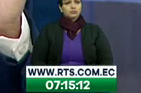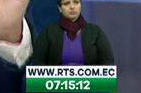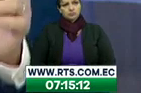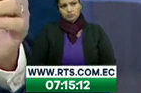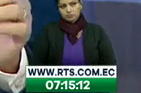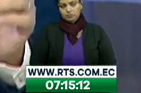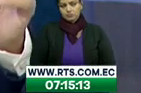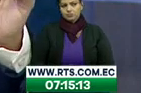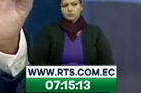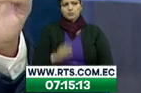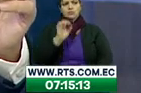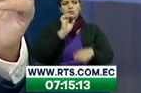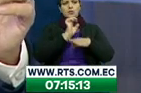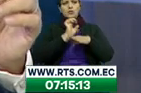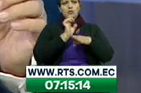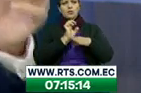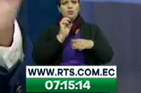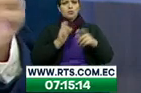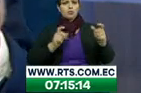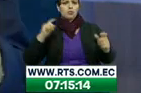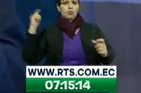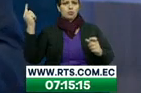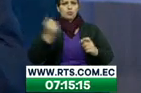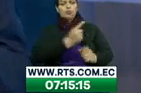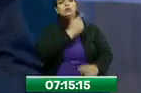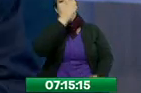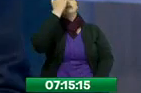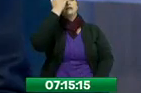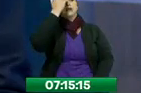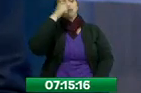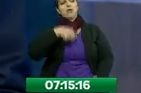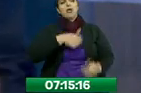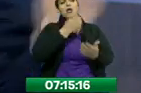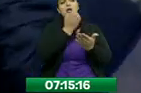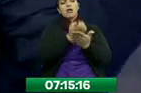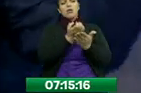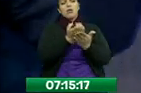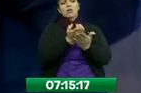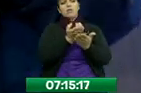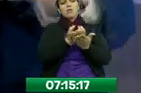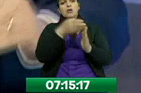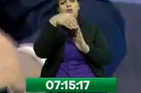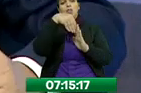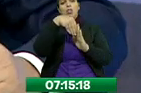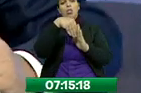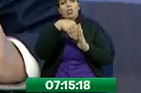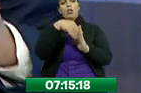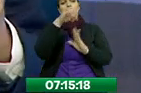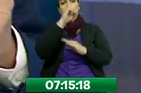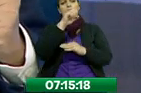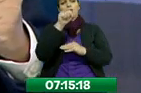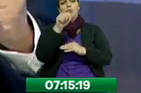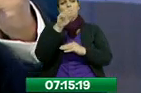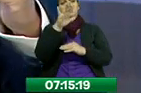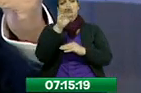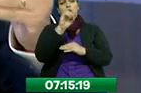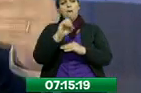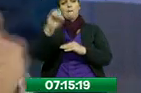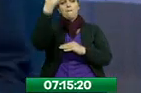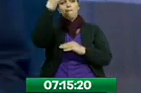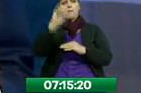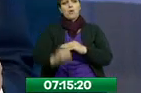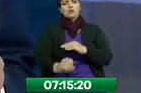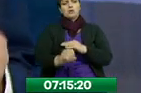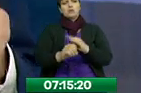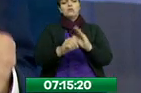economía va a decrecer el 0,5%. Y cuando una economía decrece, destruye